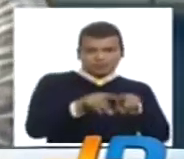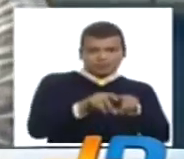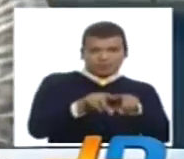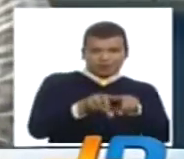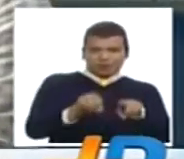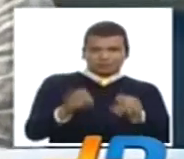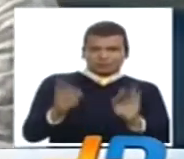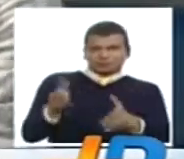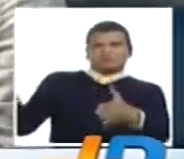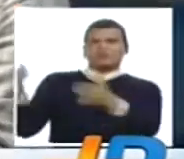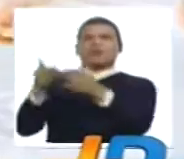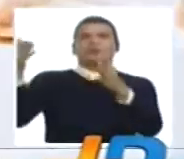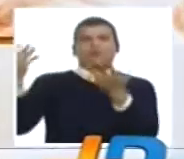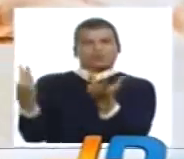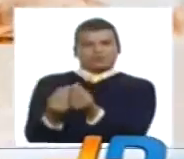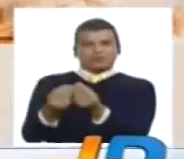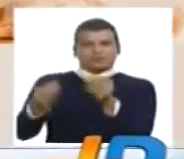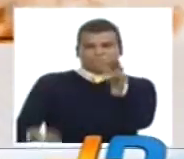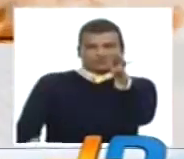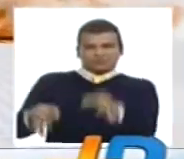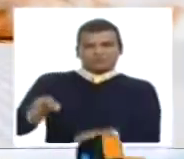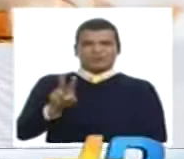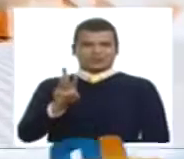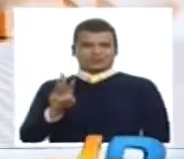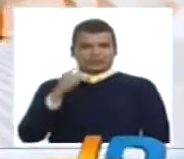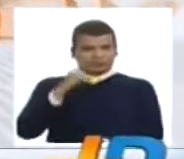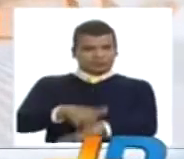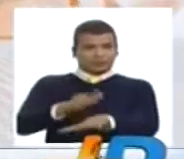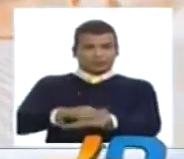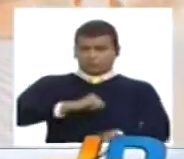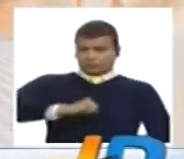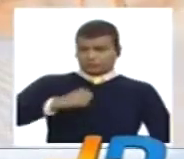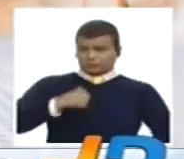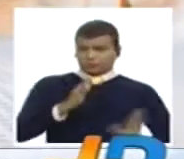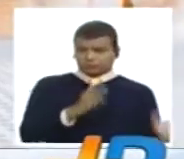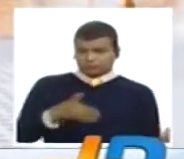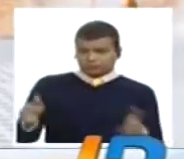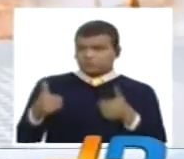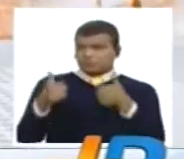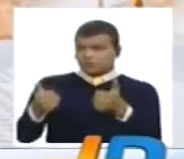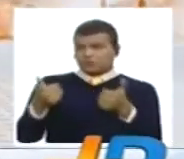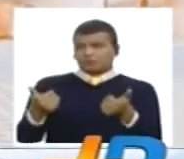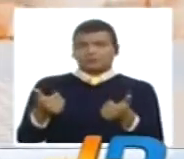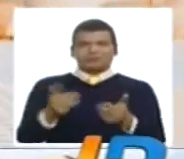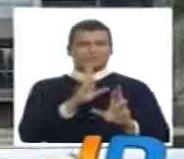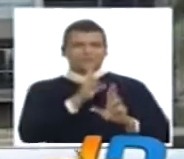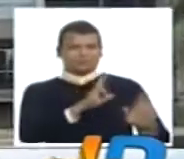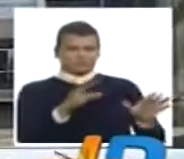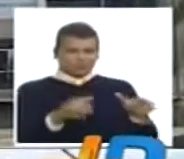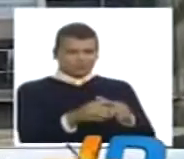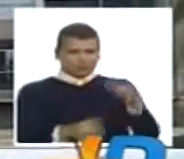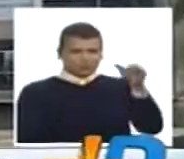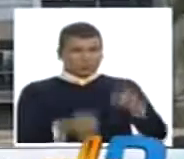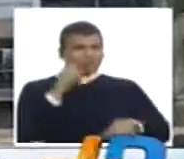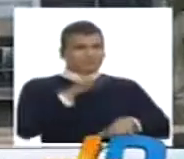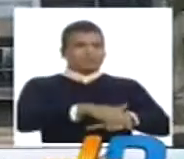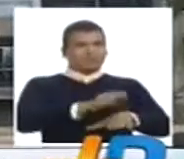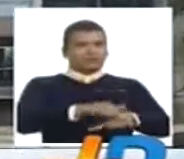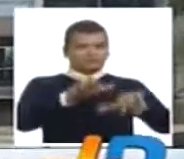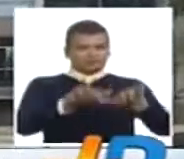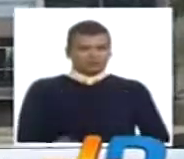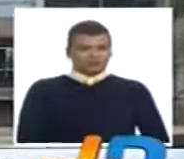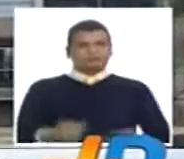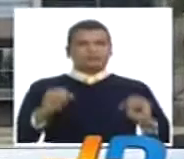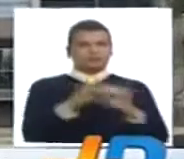tutela ante el juzgado 23 civil municipal, invocando el derecho fundamental al debido proceso. En respuesta, el despacho judicial le ordenó a la Secretaría de